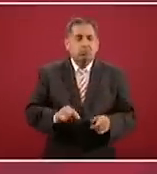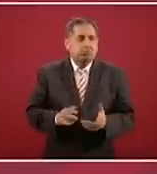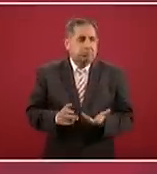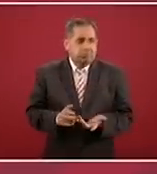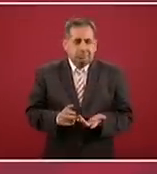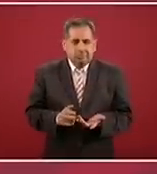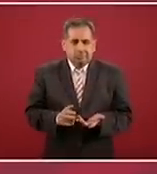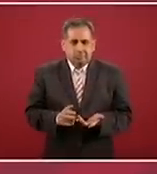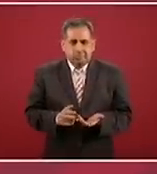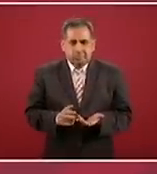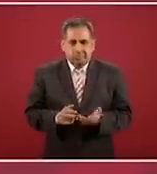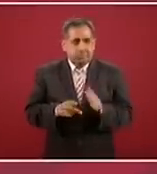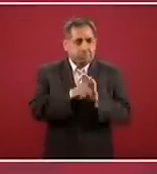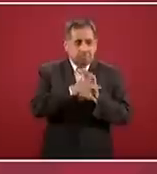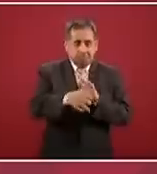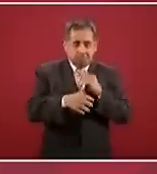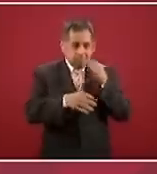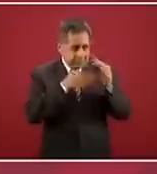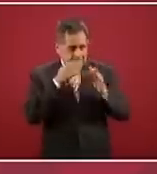y a